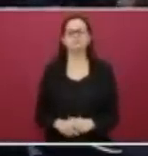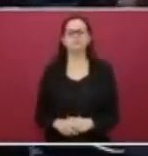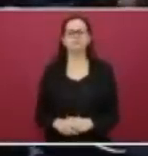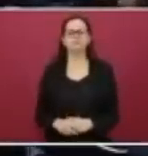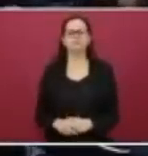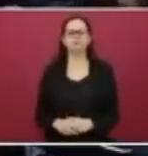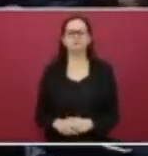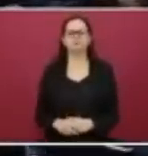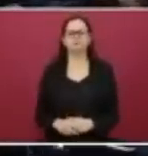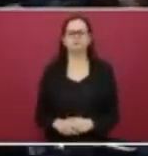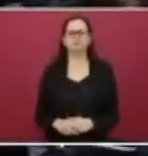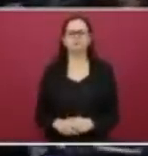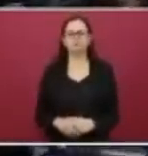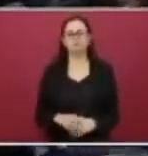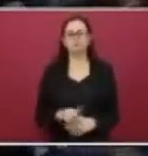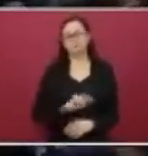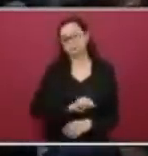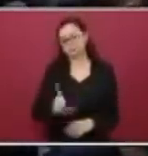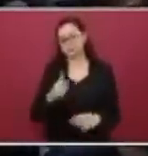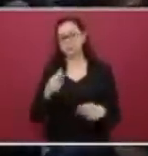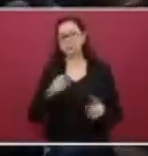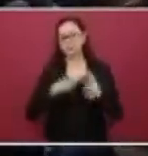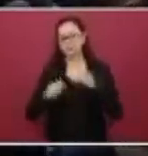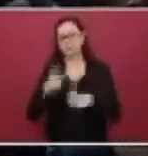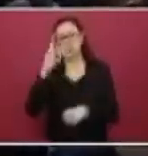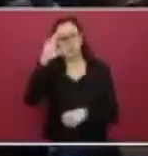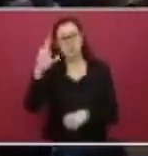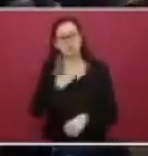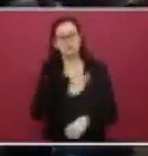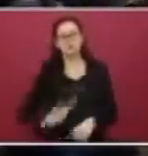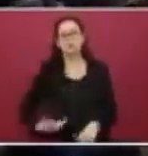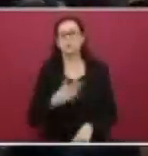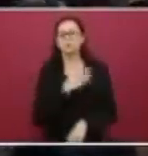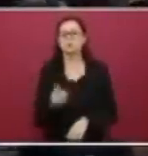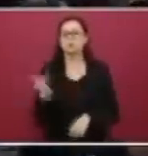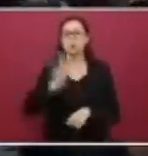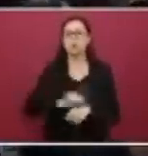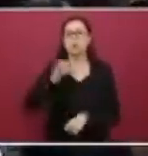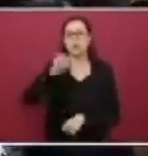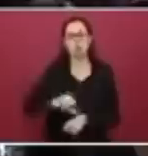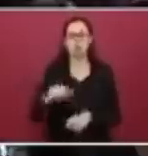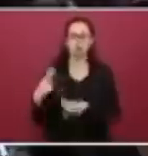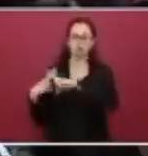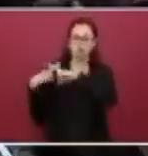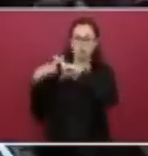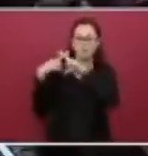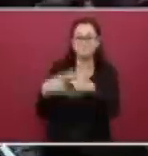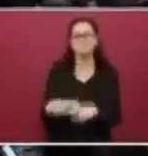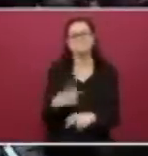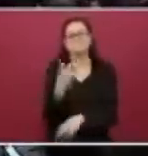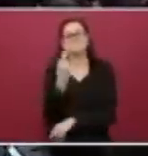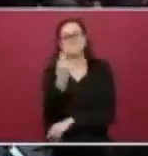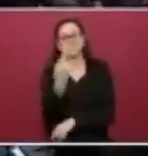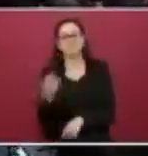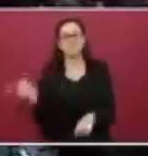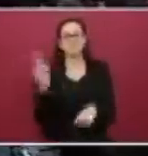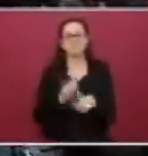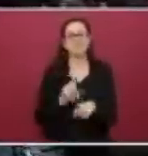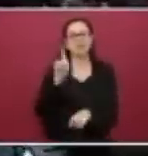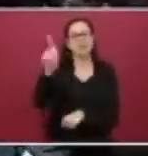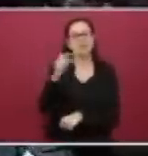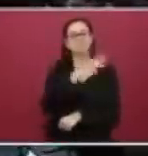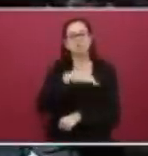hola presidente buenos días oiga hoy se cumplen 25 días de este bloqueo que mantiene la cnte en michoacán